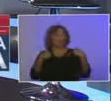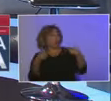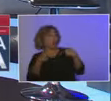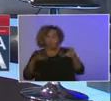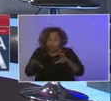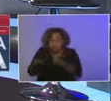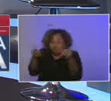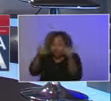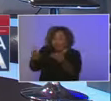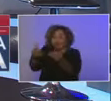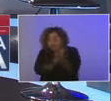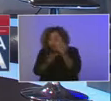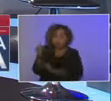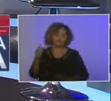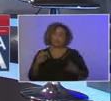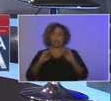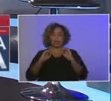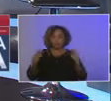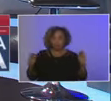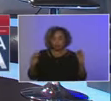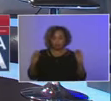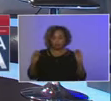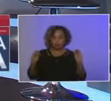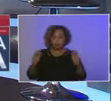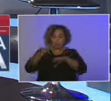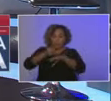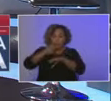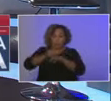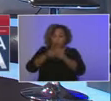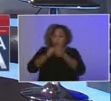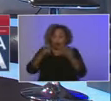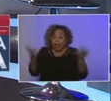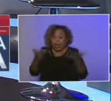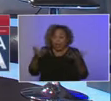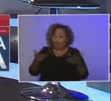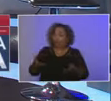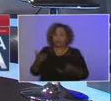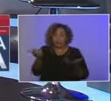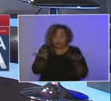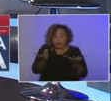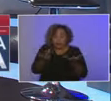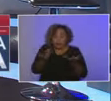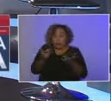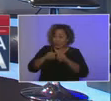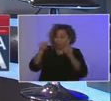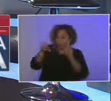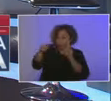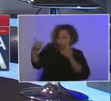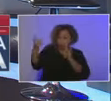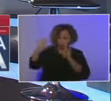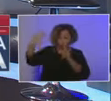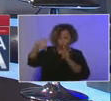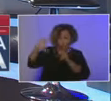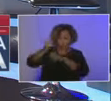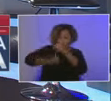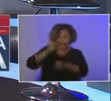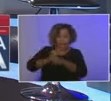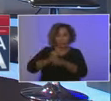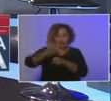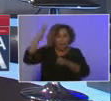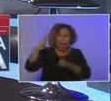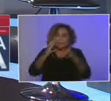ejecutan muy poco. El gran problema de Puerto Rico se llama la ejecución, porque a diferencia de otros años, de otras